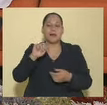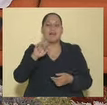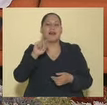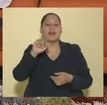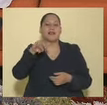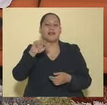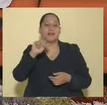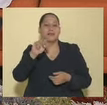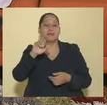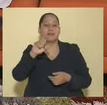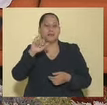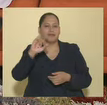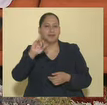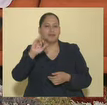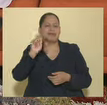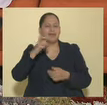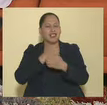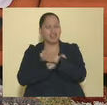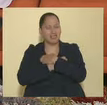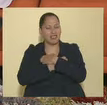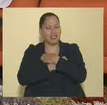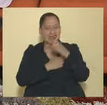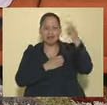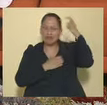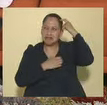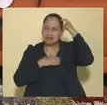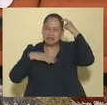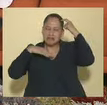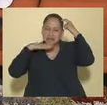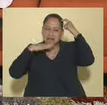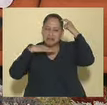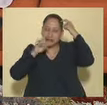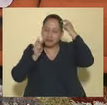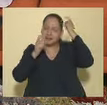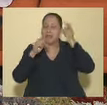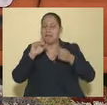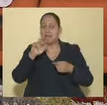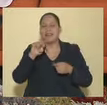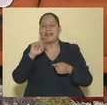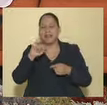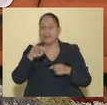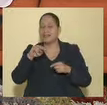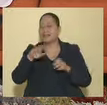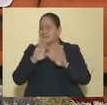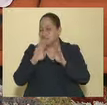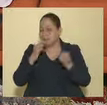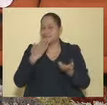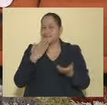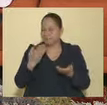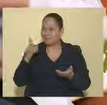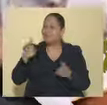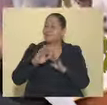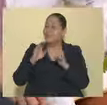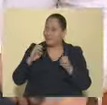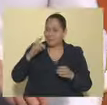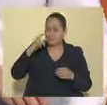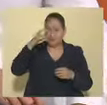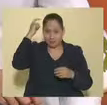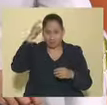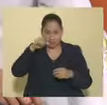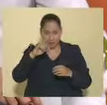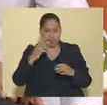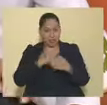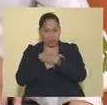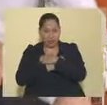nos va a hablar de la educación inconsciente. Claro que sí, Martín. Buenos días, ¿cómo estás? Pati, ¿qué tal? ¿Cómo estás, mi Kike? ¿Existe la educación